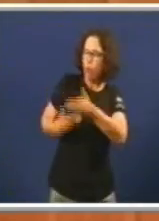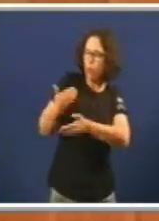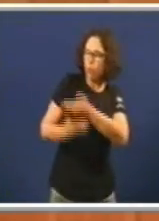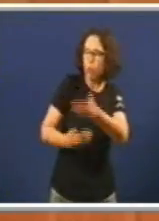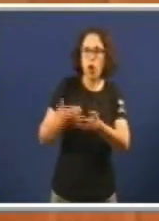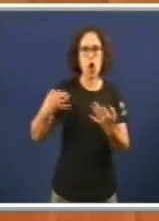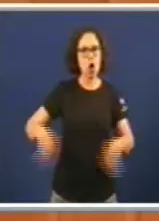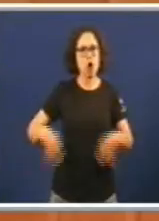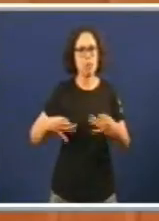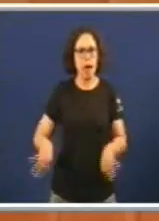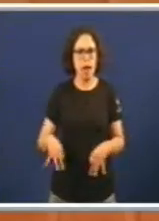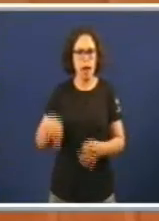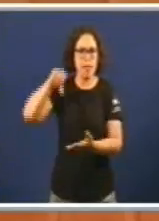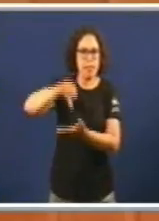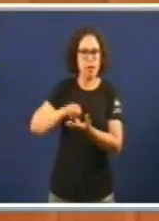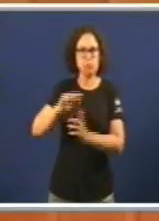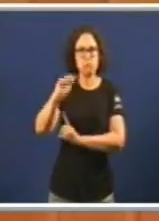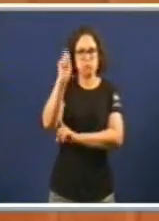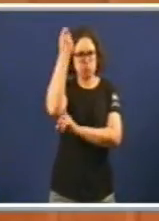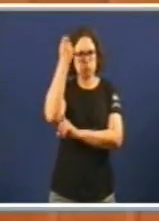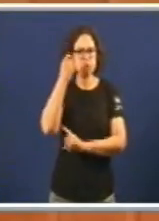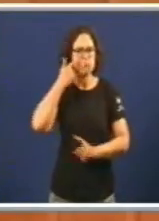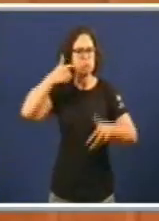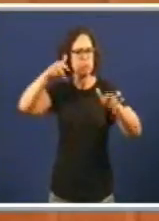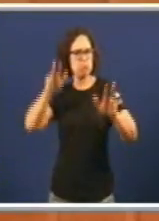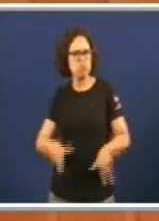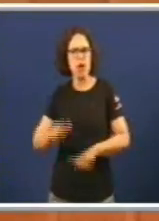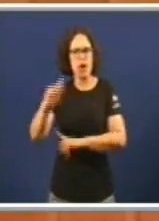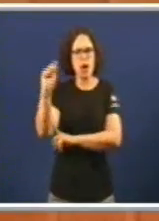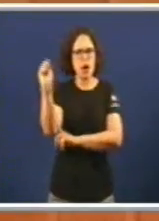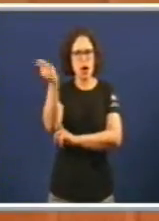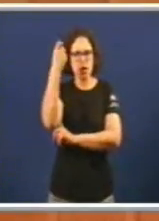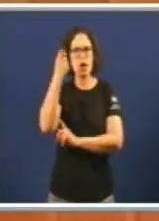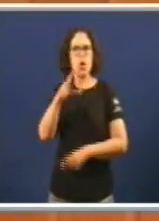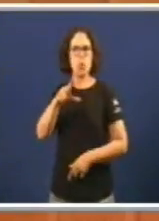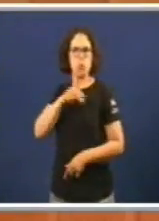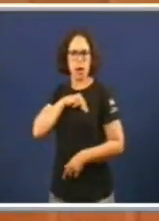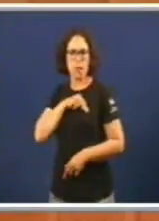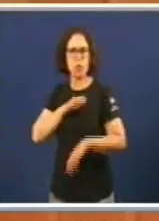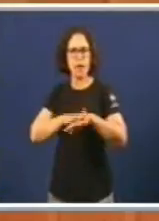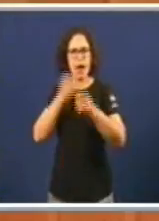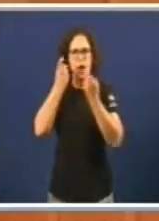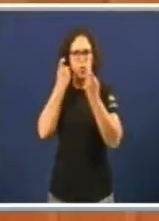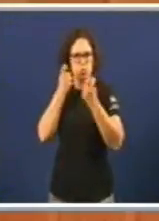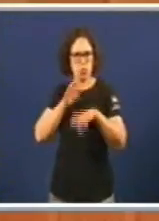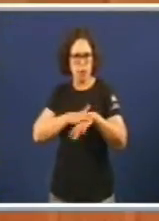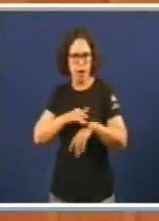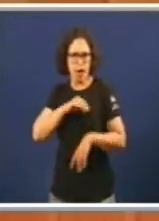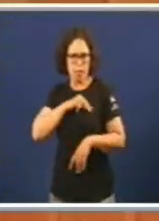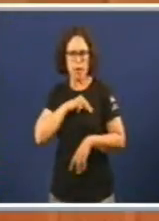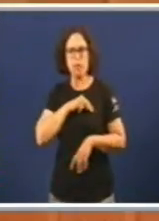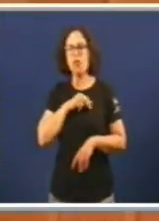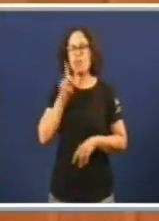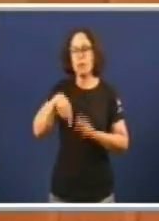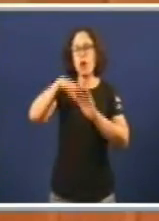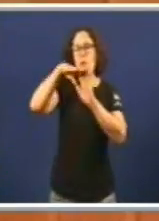total normalidade e con éxito recoñecido incluso con premios para o estudantado, que contaban, ademais, con programas